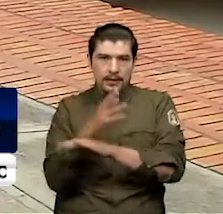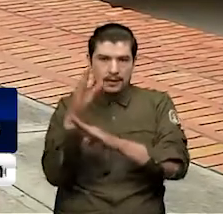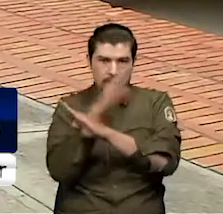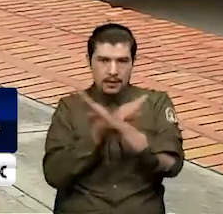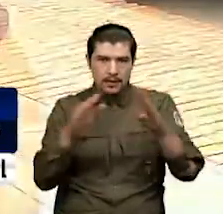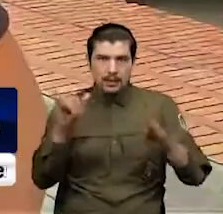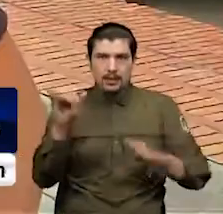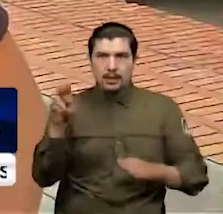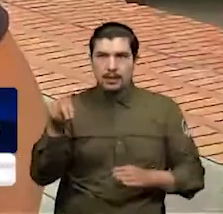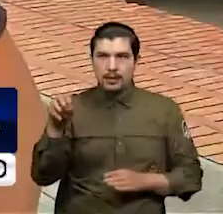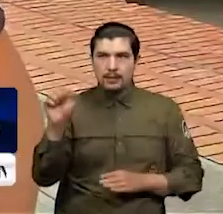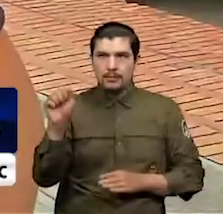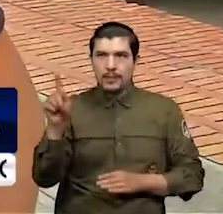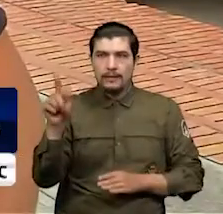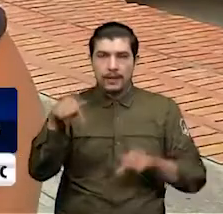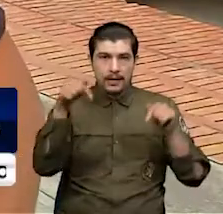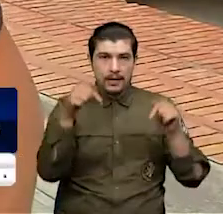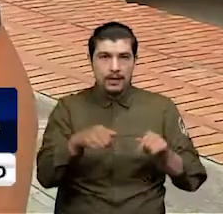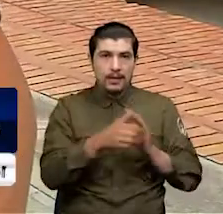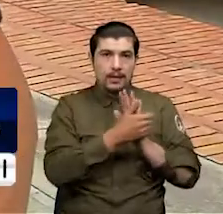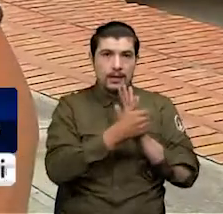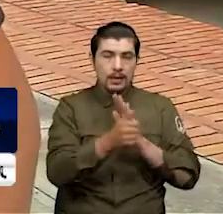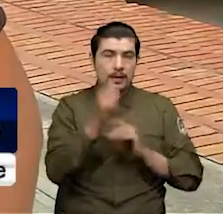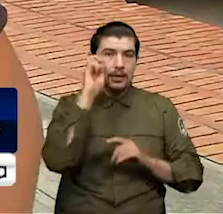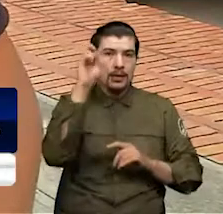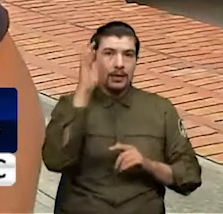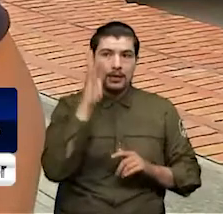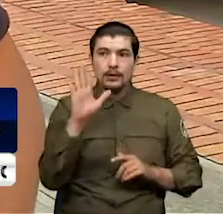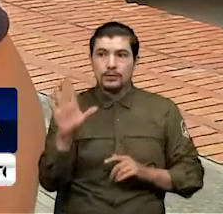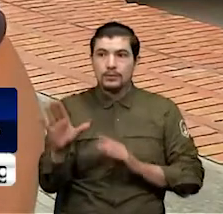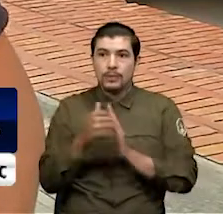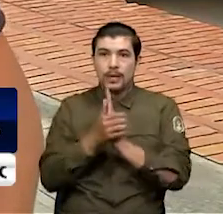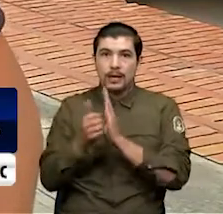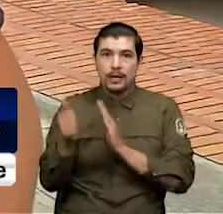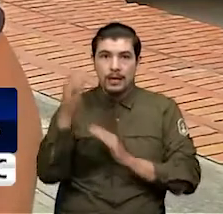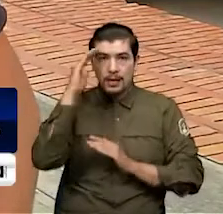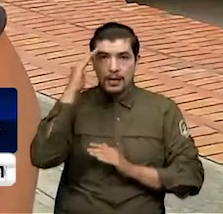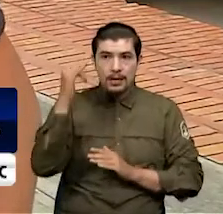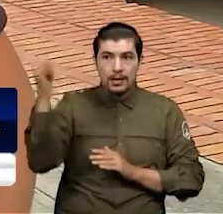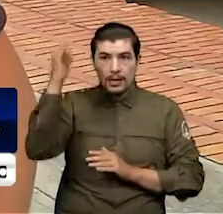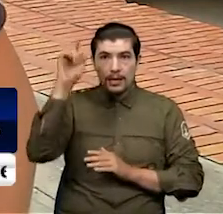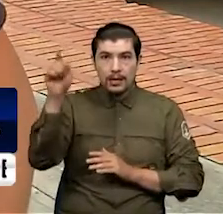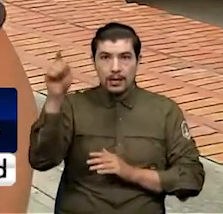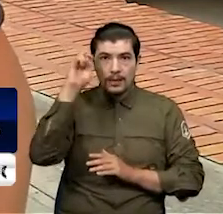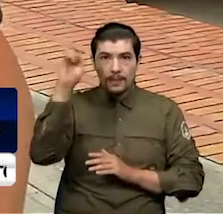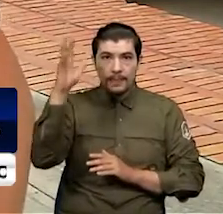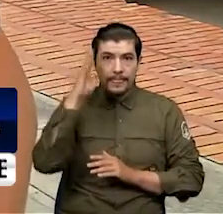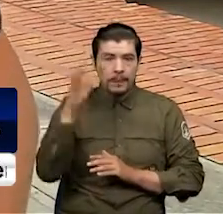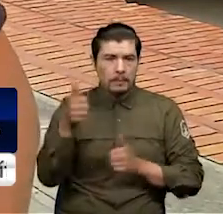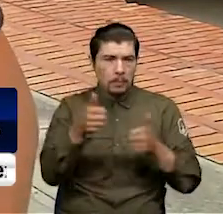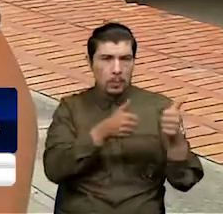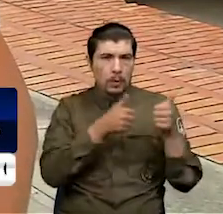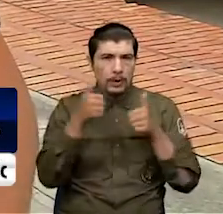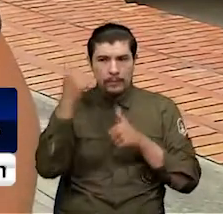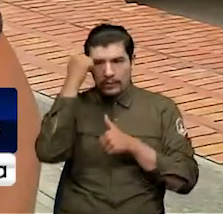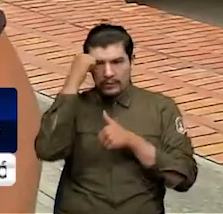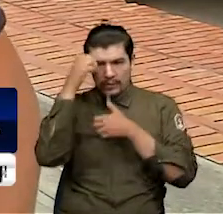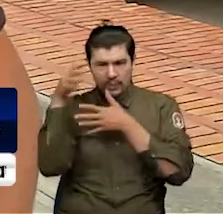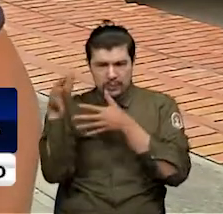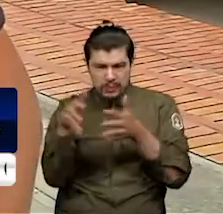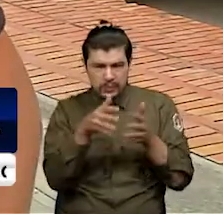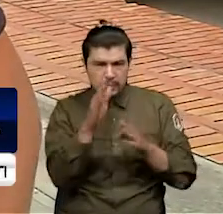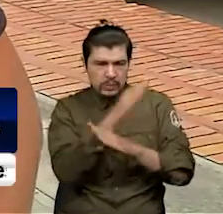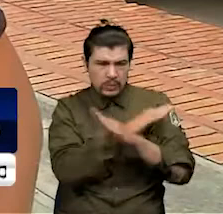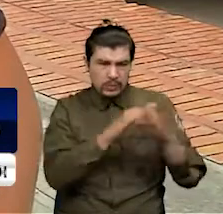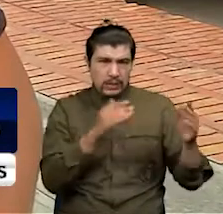y maf acá hay talento en norte de santander la academia zona norte tiene unos excelentes exponentes de las artes la academia king